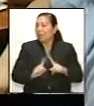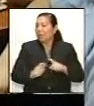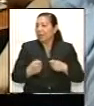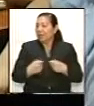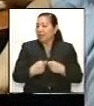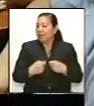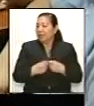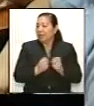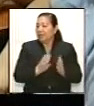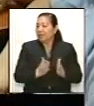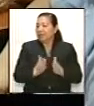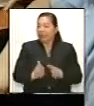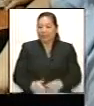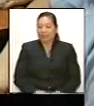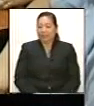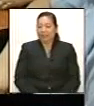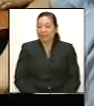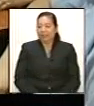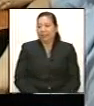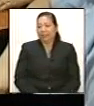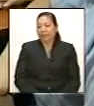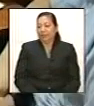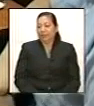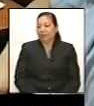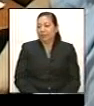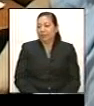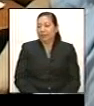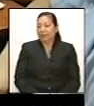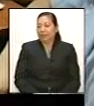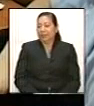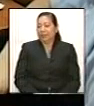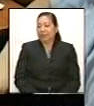u organización. Adelante, por favor.